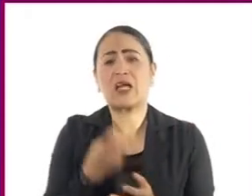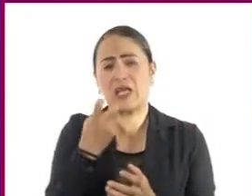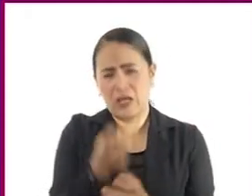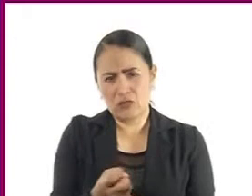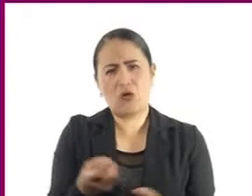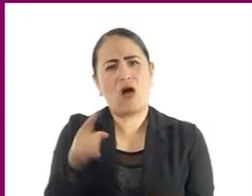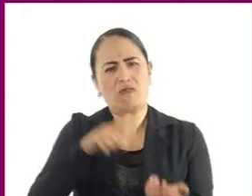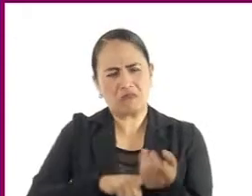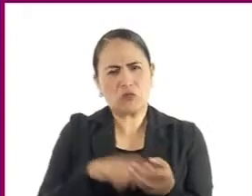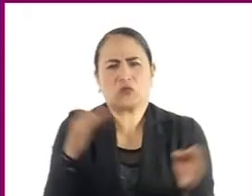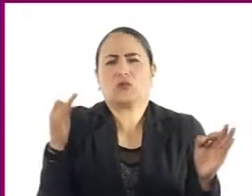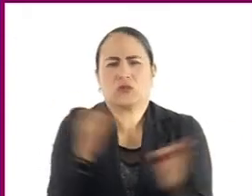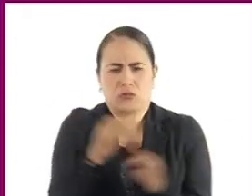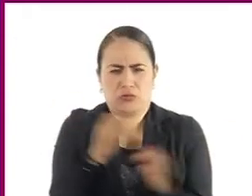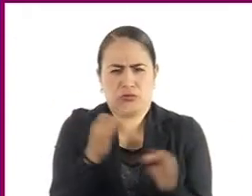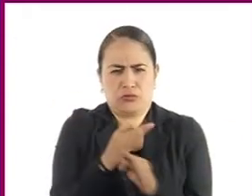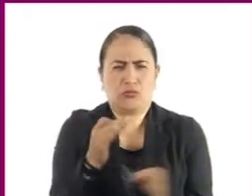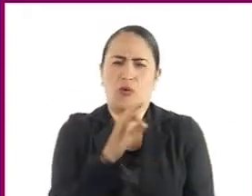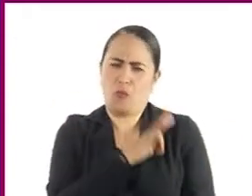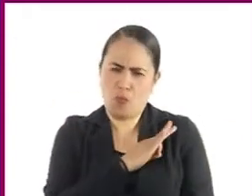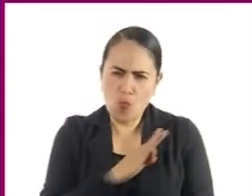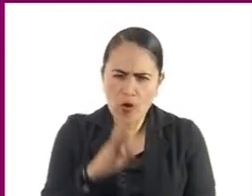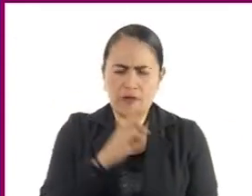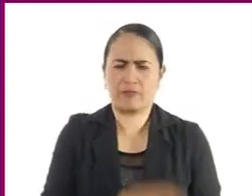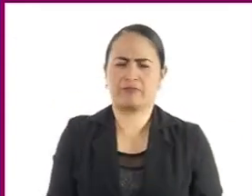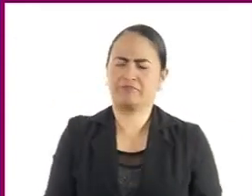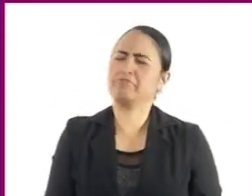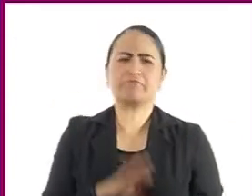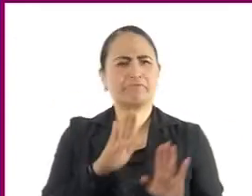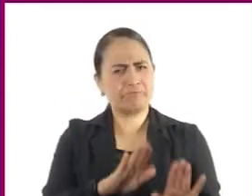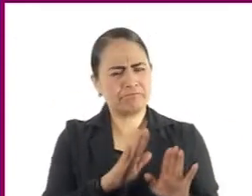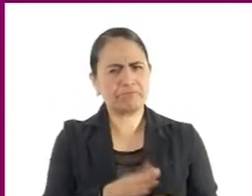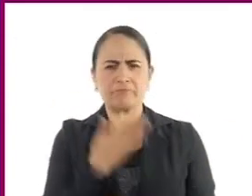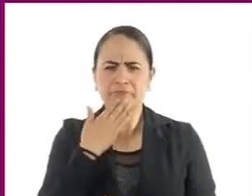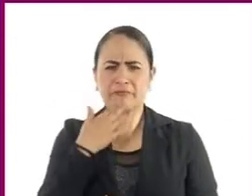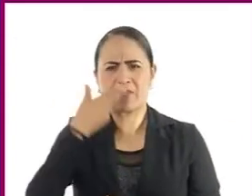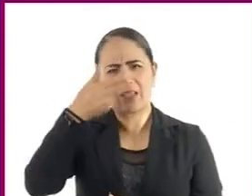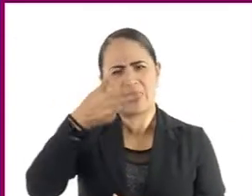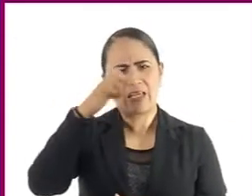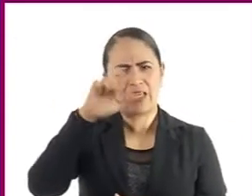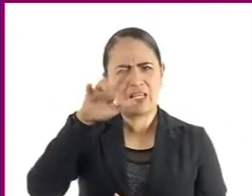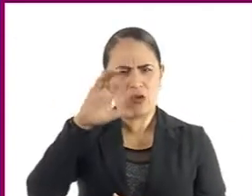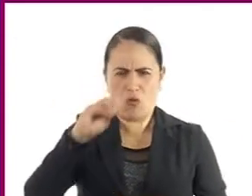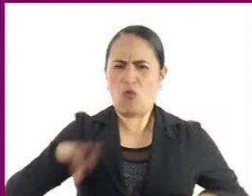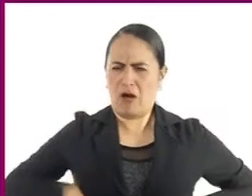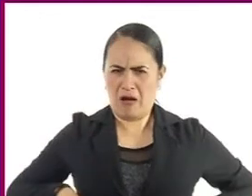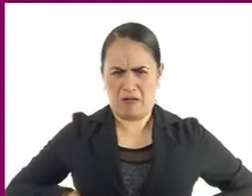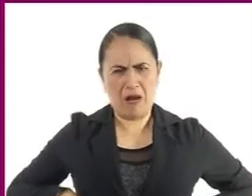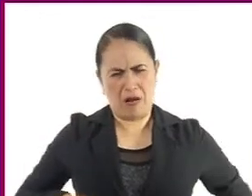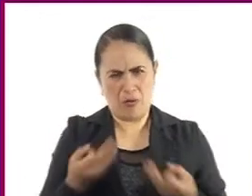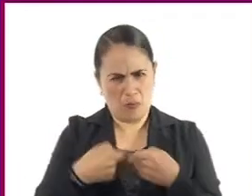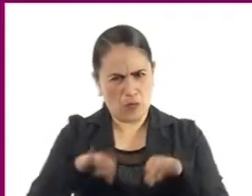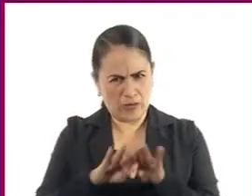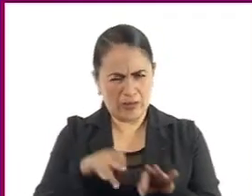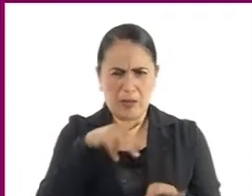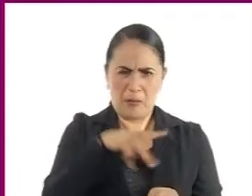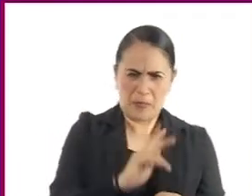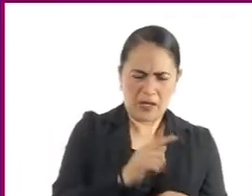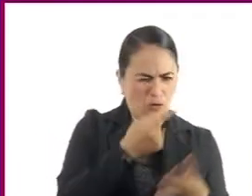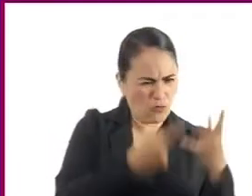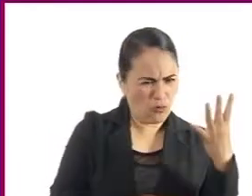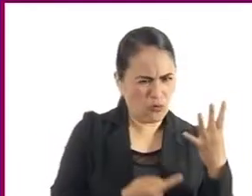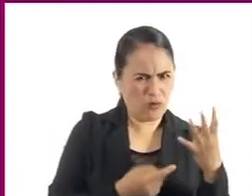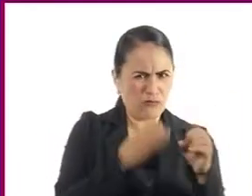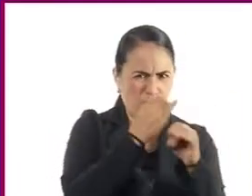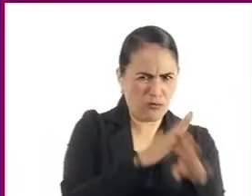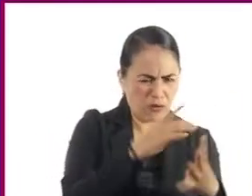refrigerante. Profesor, acaba de señalar algo muy importante acerca del helio. Pero, ¿qué tiene que ver este texto con los tipos de fuentes